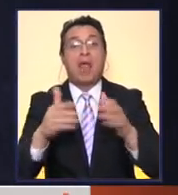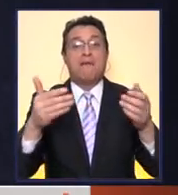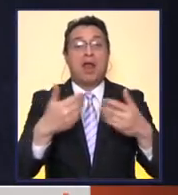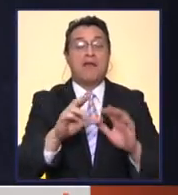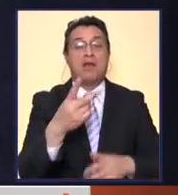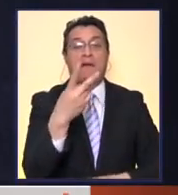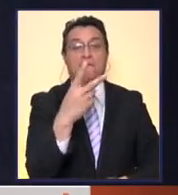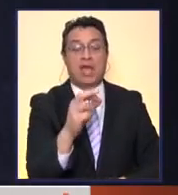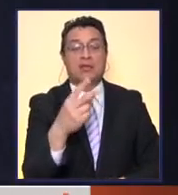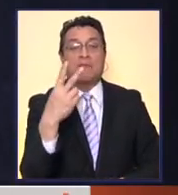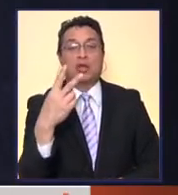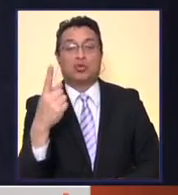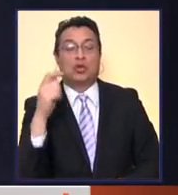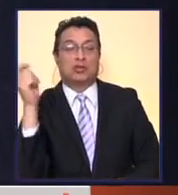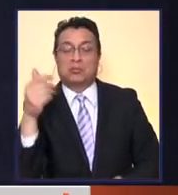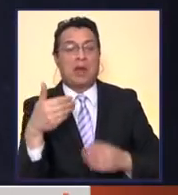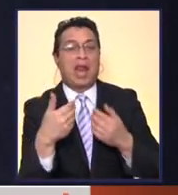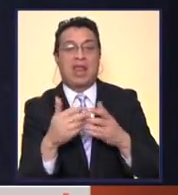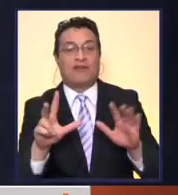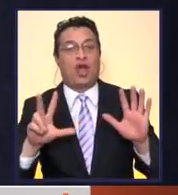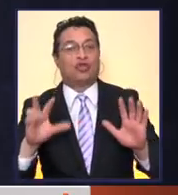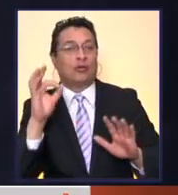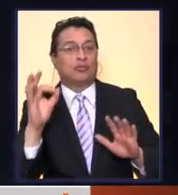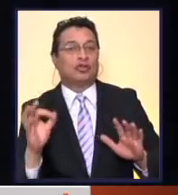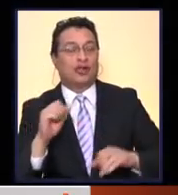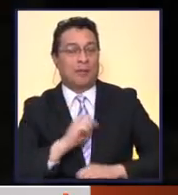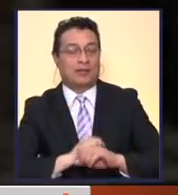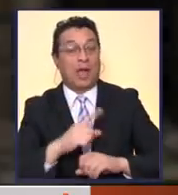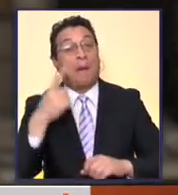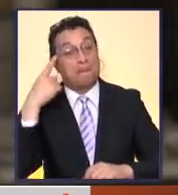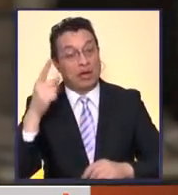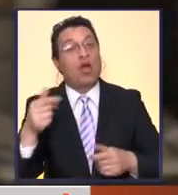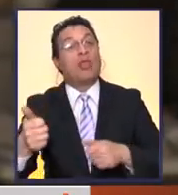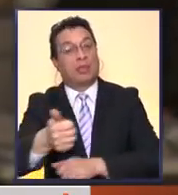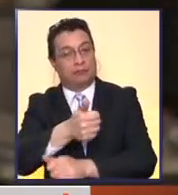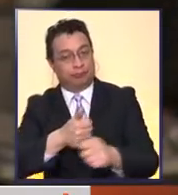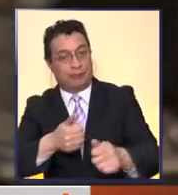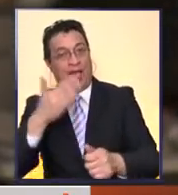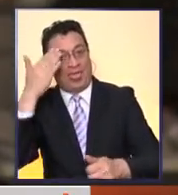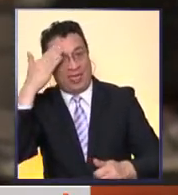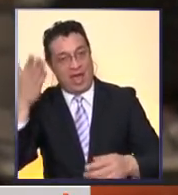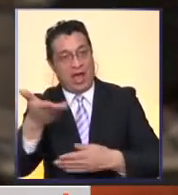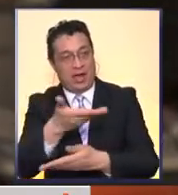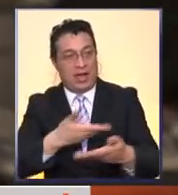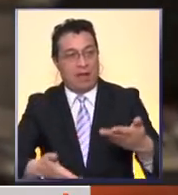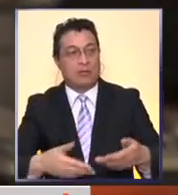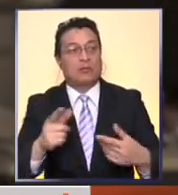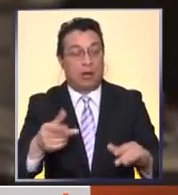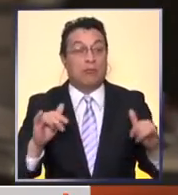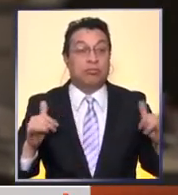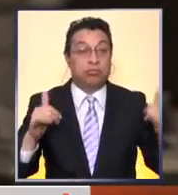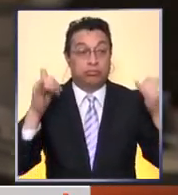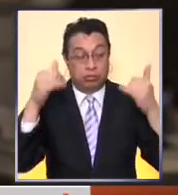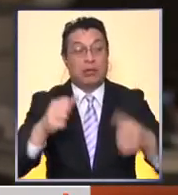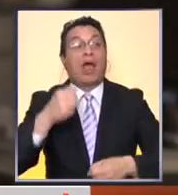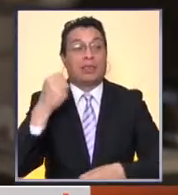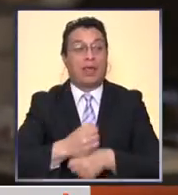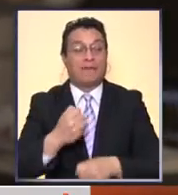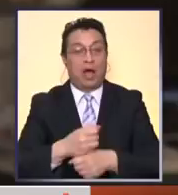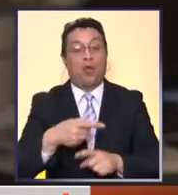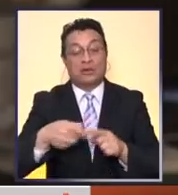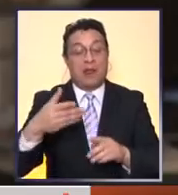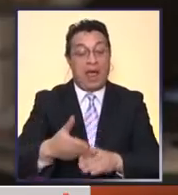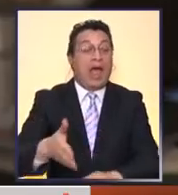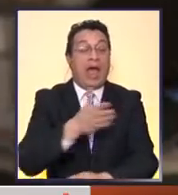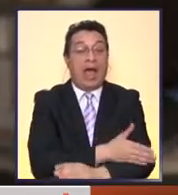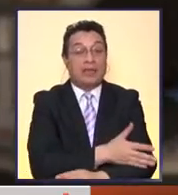y 21 de septiembre. Eso sí, recuperando las jornadas. Vos te olvidaste cuando estás el 2021 festejando que estuviste trabajando más la semana anterior,